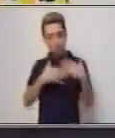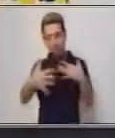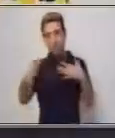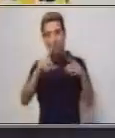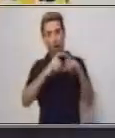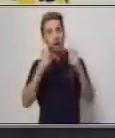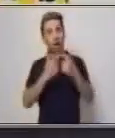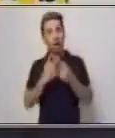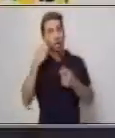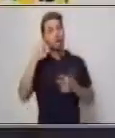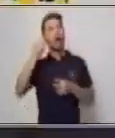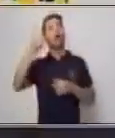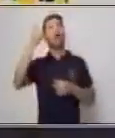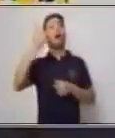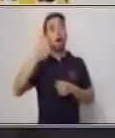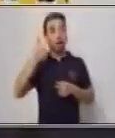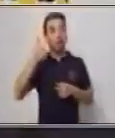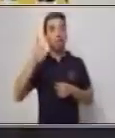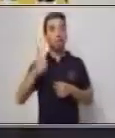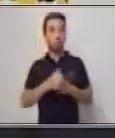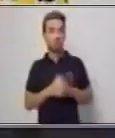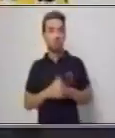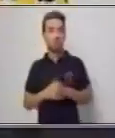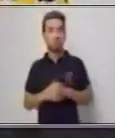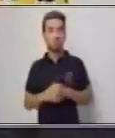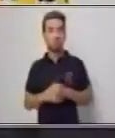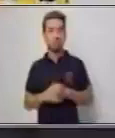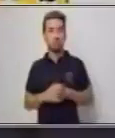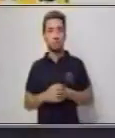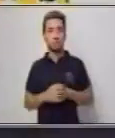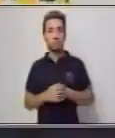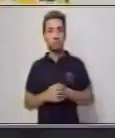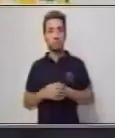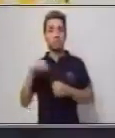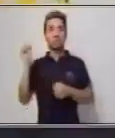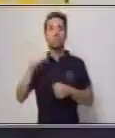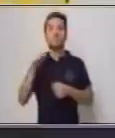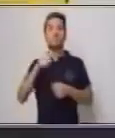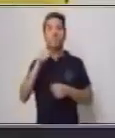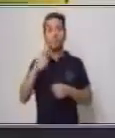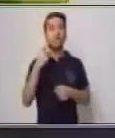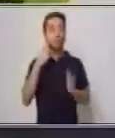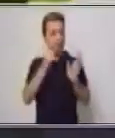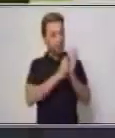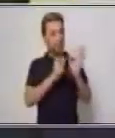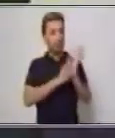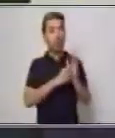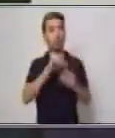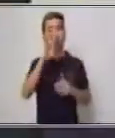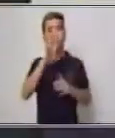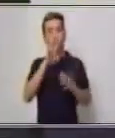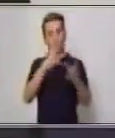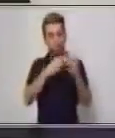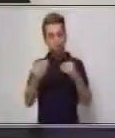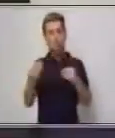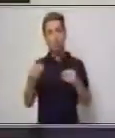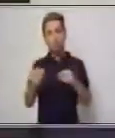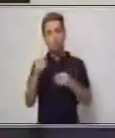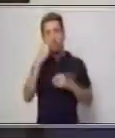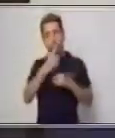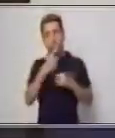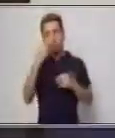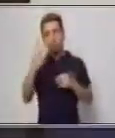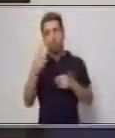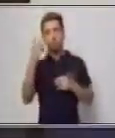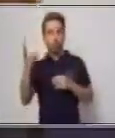y que el aprendizaje sea significativo. 100 puntos. Tenemos entonces los divisores de 4. Ahora voy con el